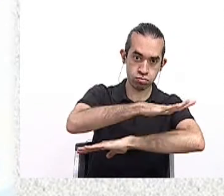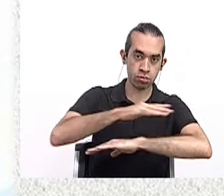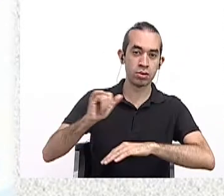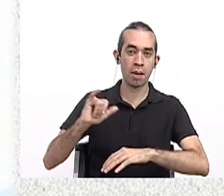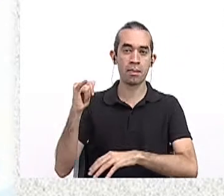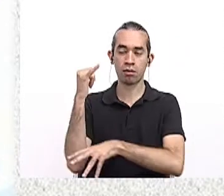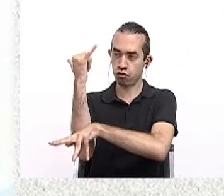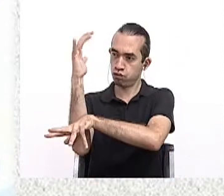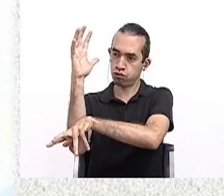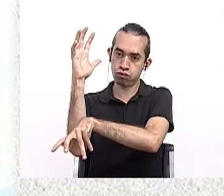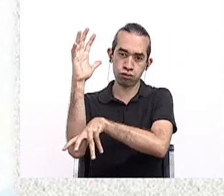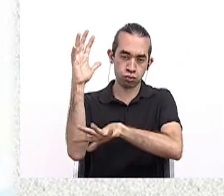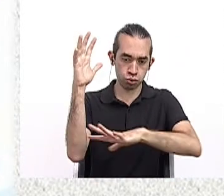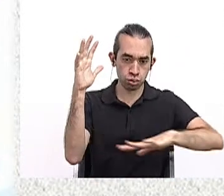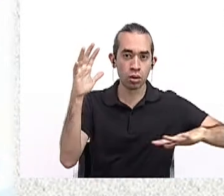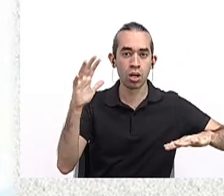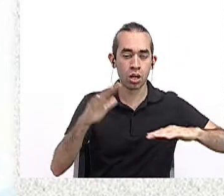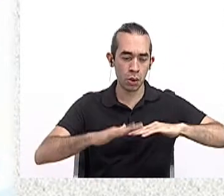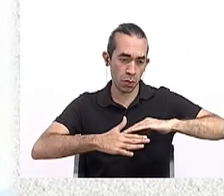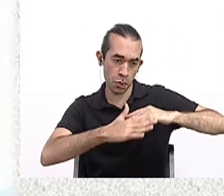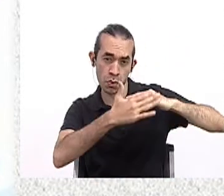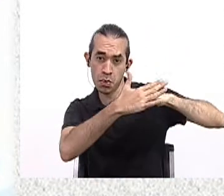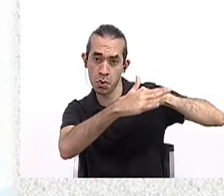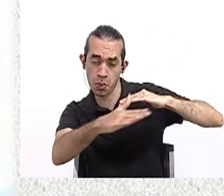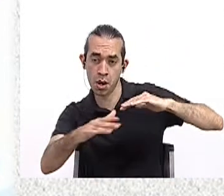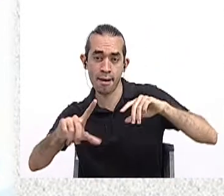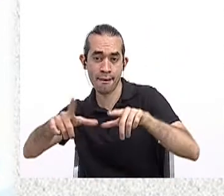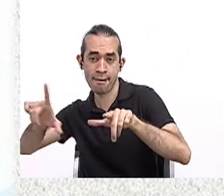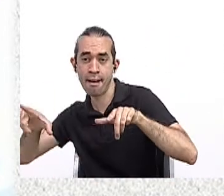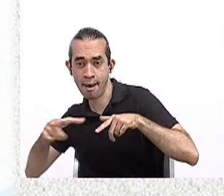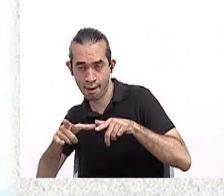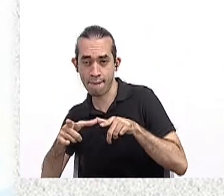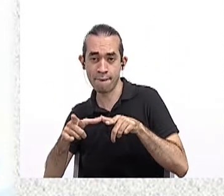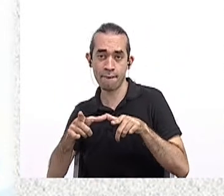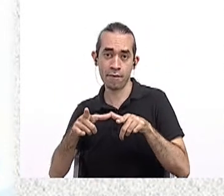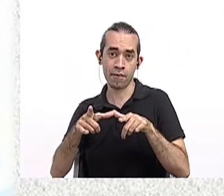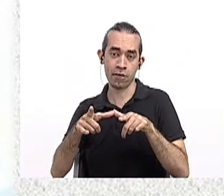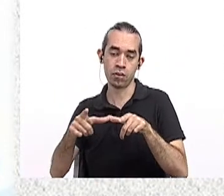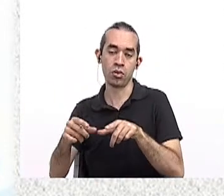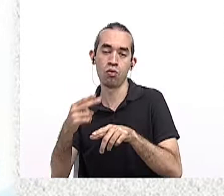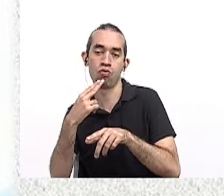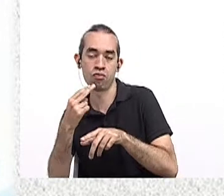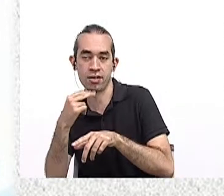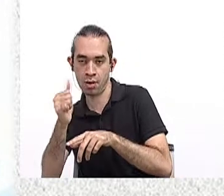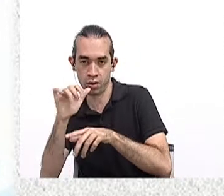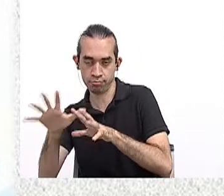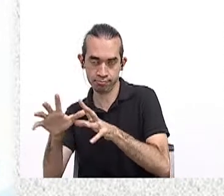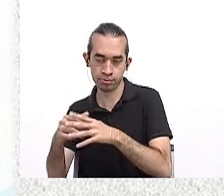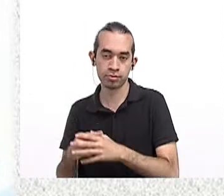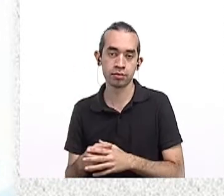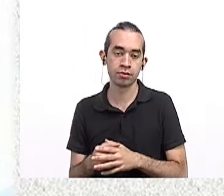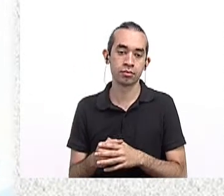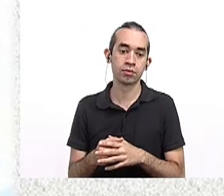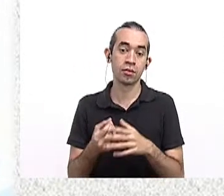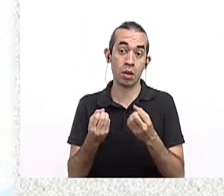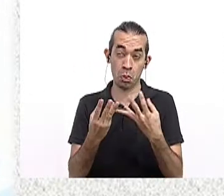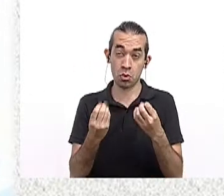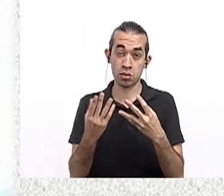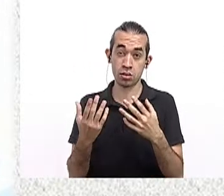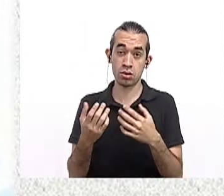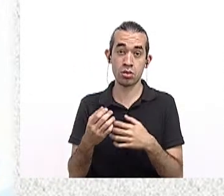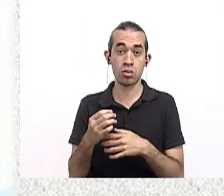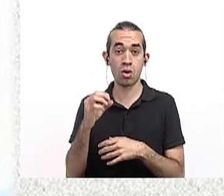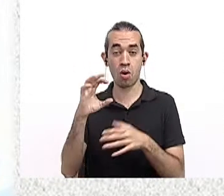esteros marismas o lagos en el caso de los cuerpos de agua dulce si existe mucha acumulación de materia orgánica